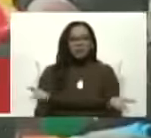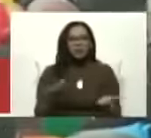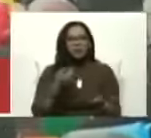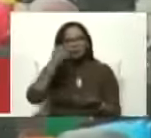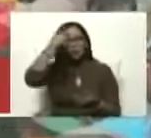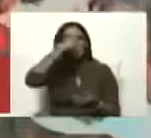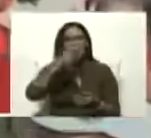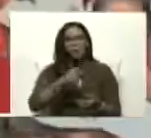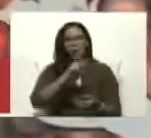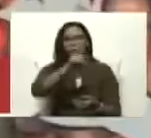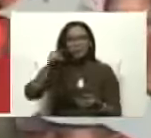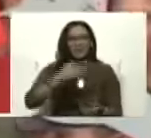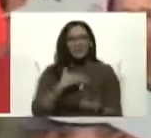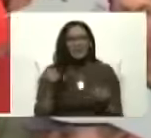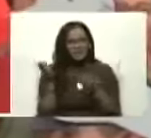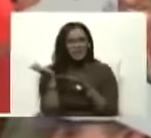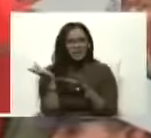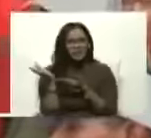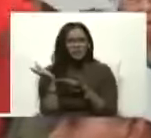pueblo? ¿Ustedes quieren eso?